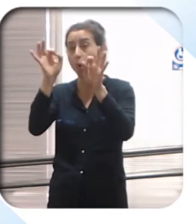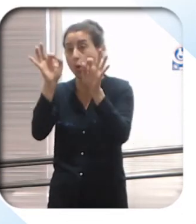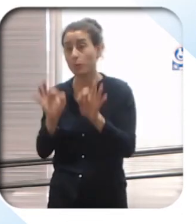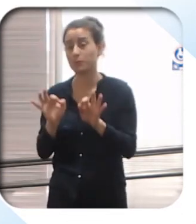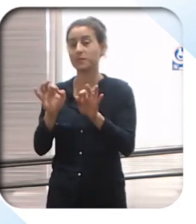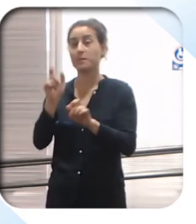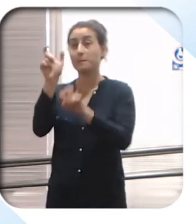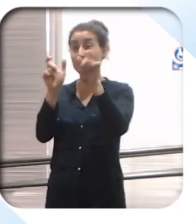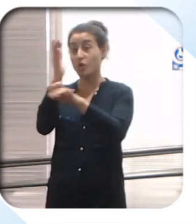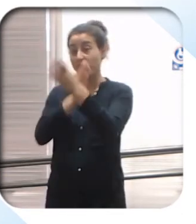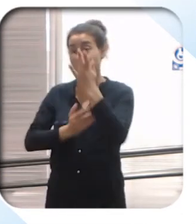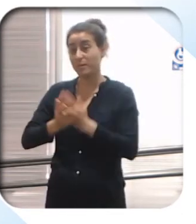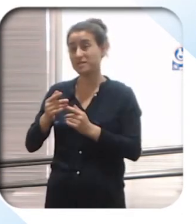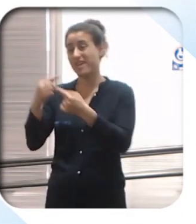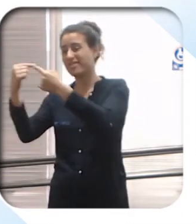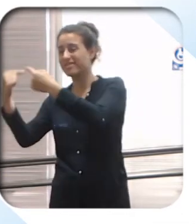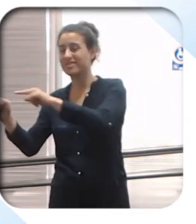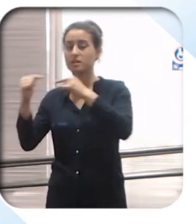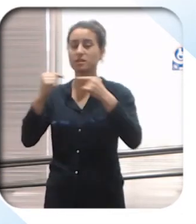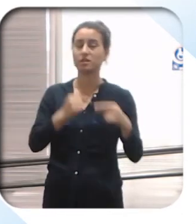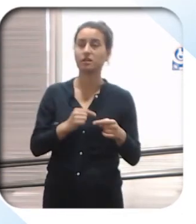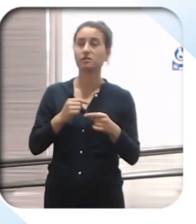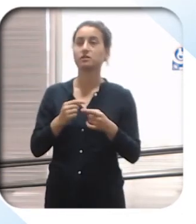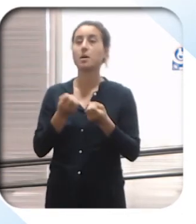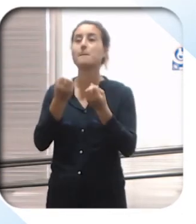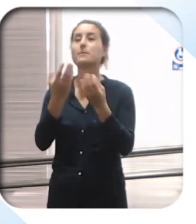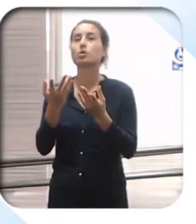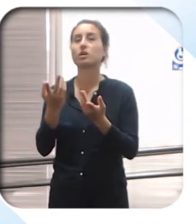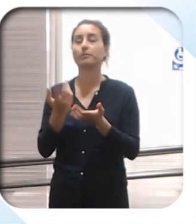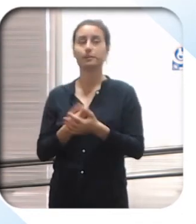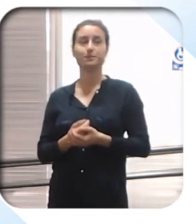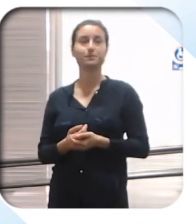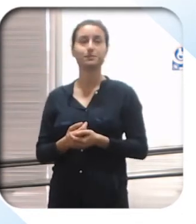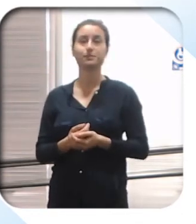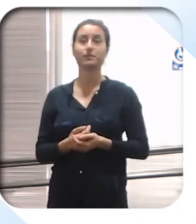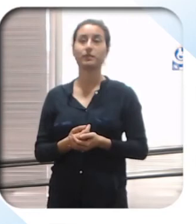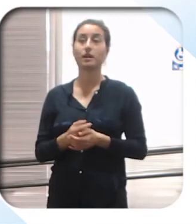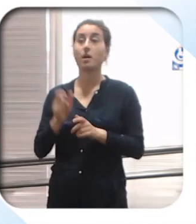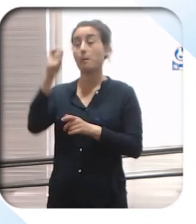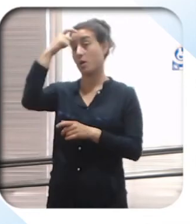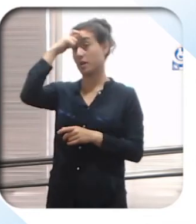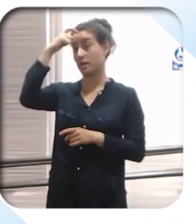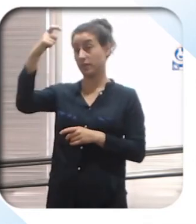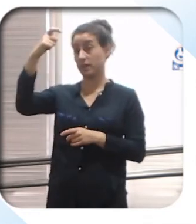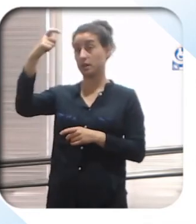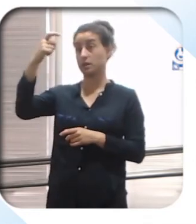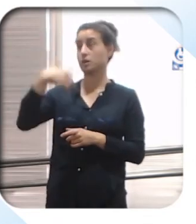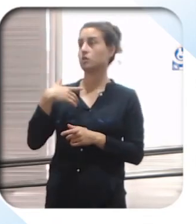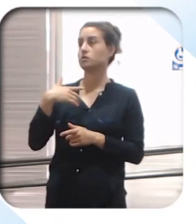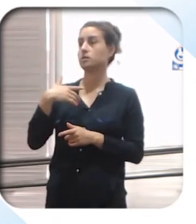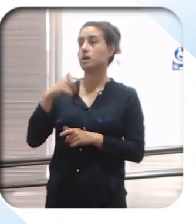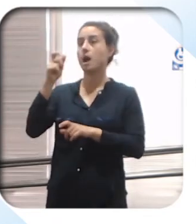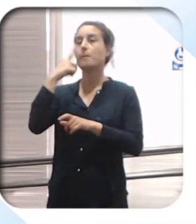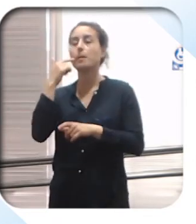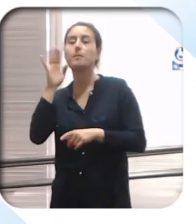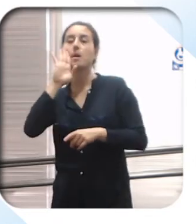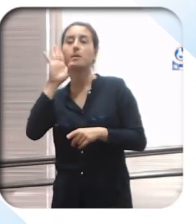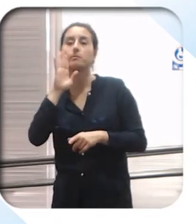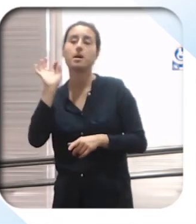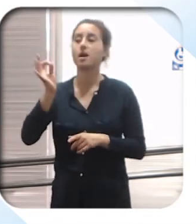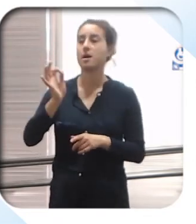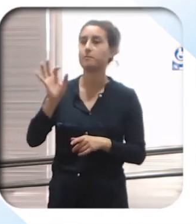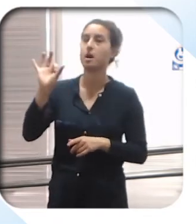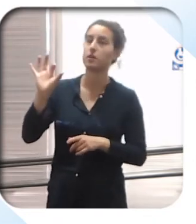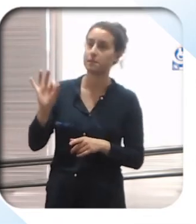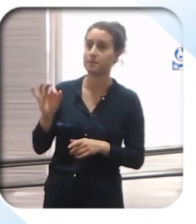con capacidades diferentes, ¿por qué nos influye a nosotros, a los técnicos, a quienes lo rodeamos, a los padres, a los